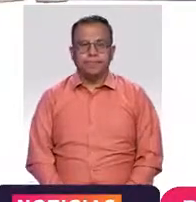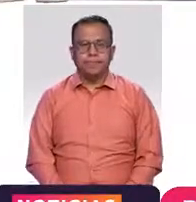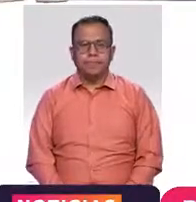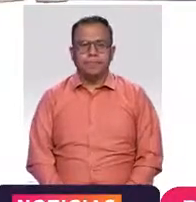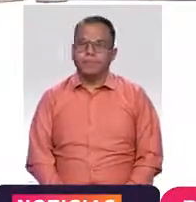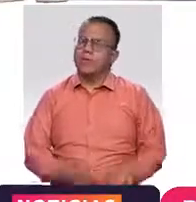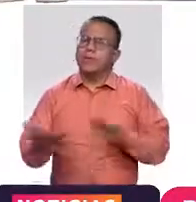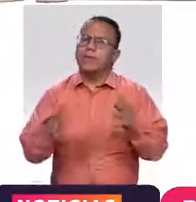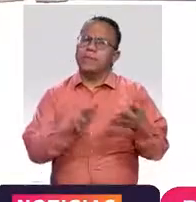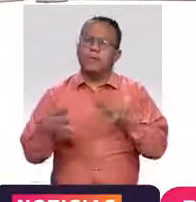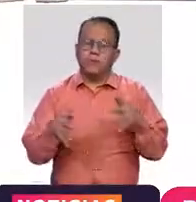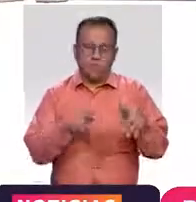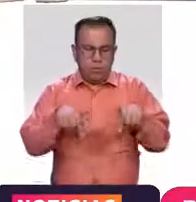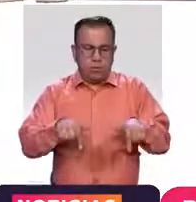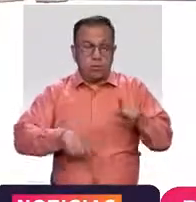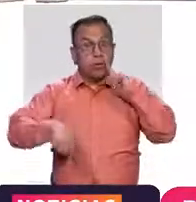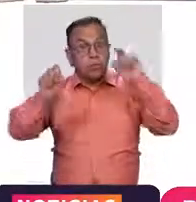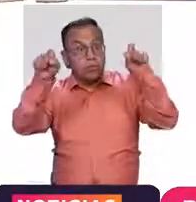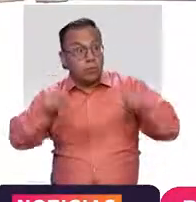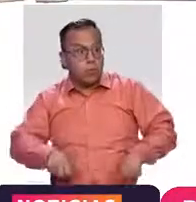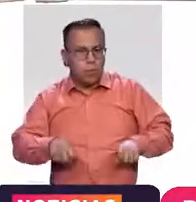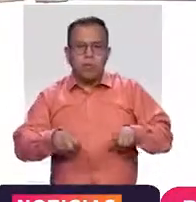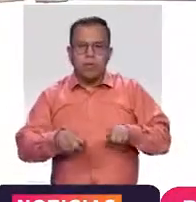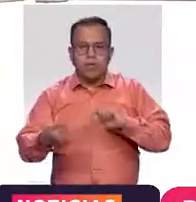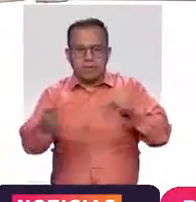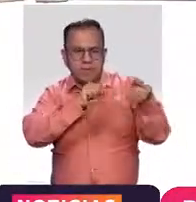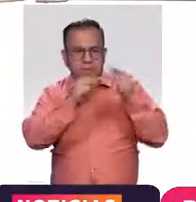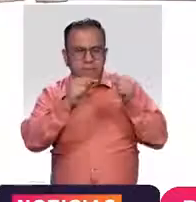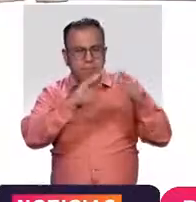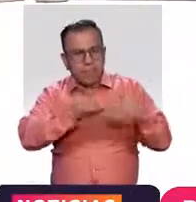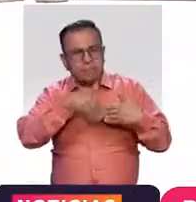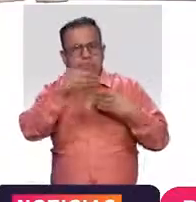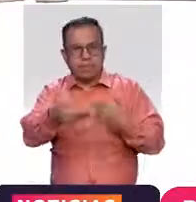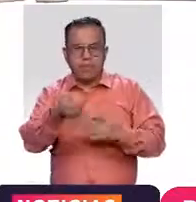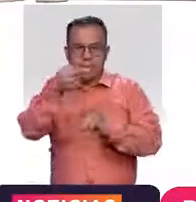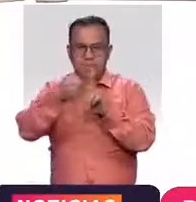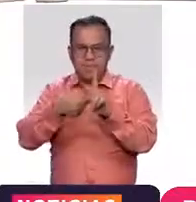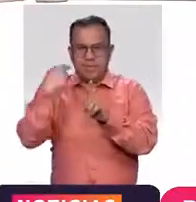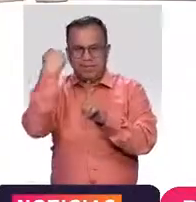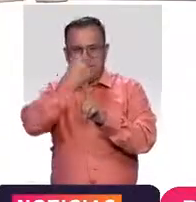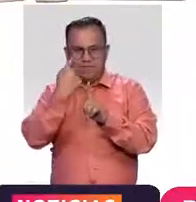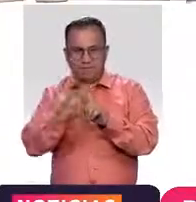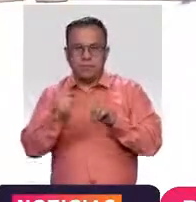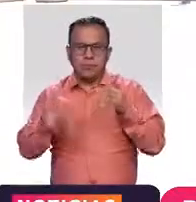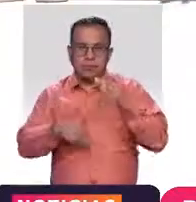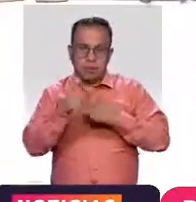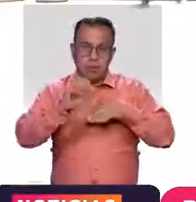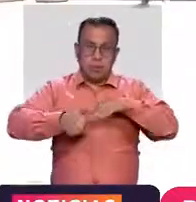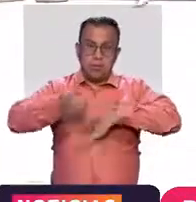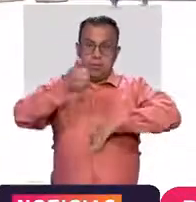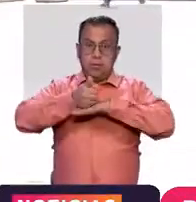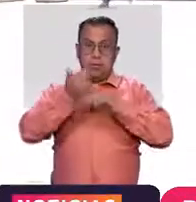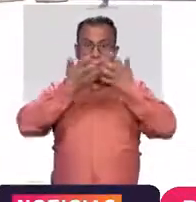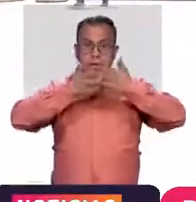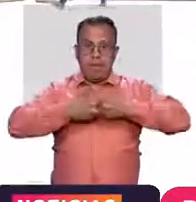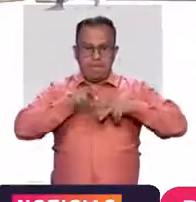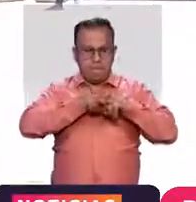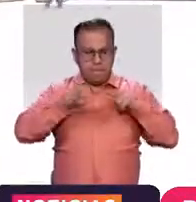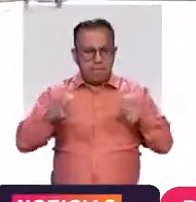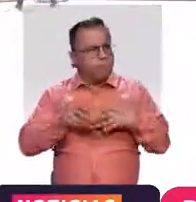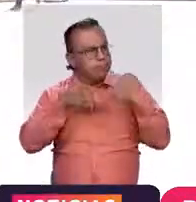se estima que una vez aprobado el proyecto la discusión pasa plenaria inicios de septiembre ante esto el gerente de la empresa de metro de bogotá